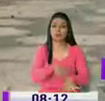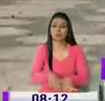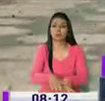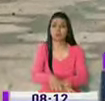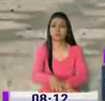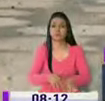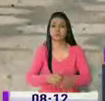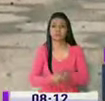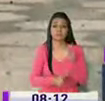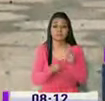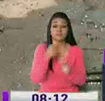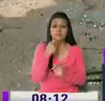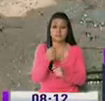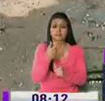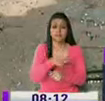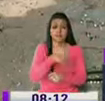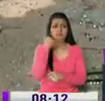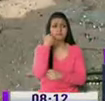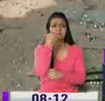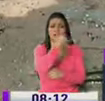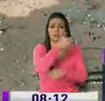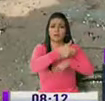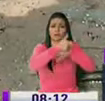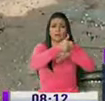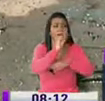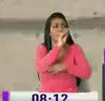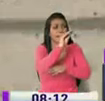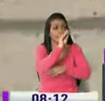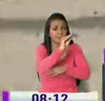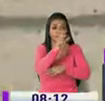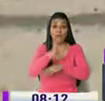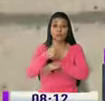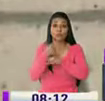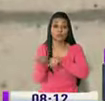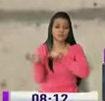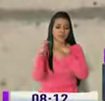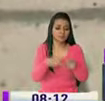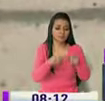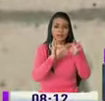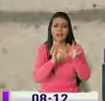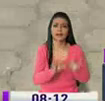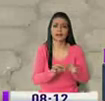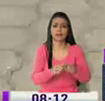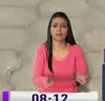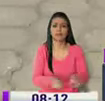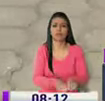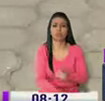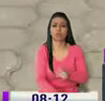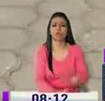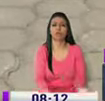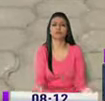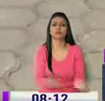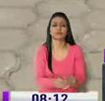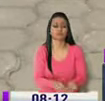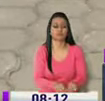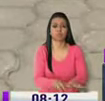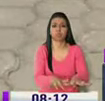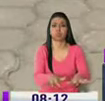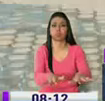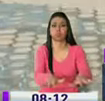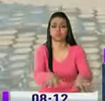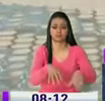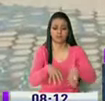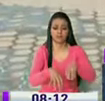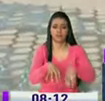moradores comentaron que reportan el daño. Las autoridades acuden a repararlo, pero a las pocas horas el agua vuelve a filtrarse entre los